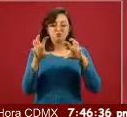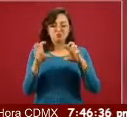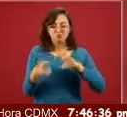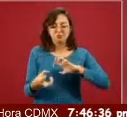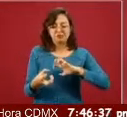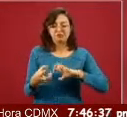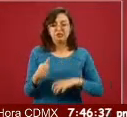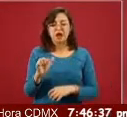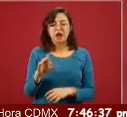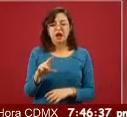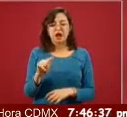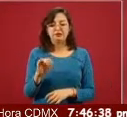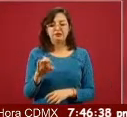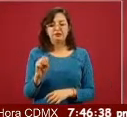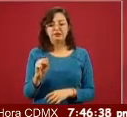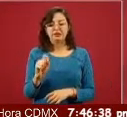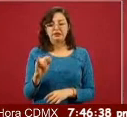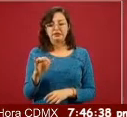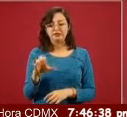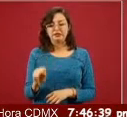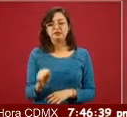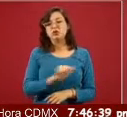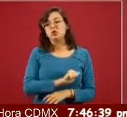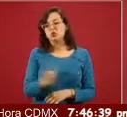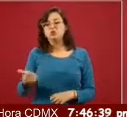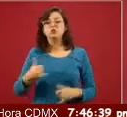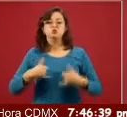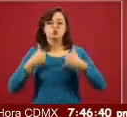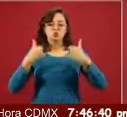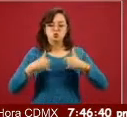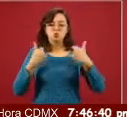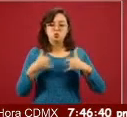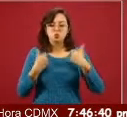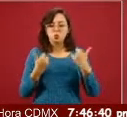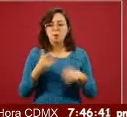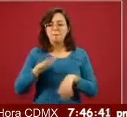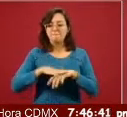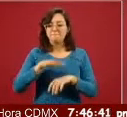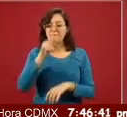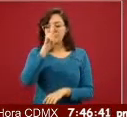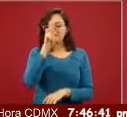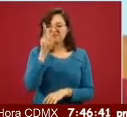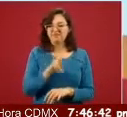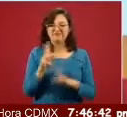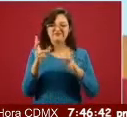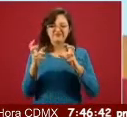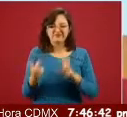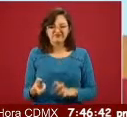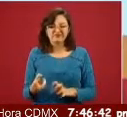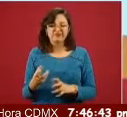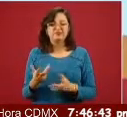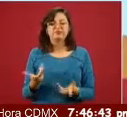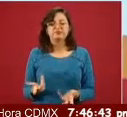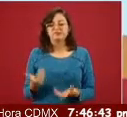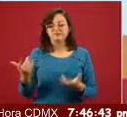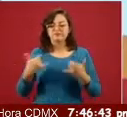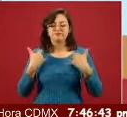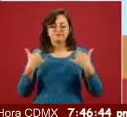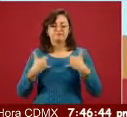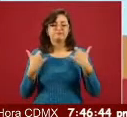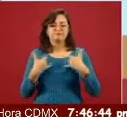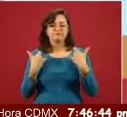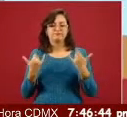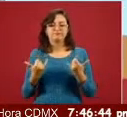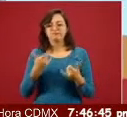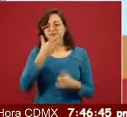Después se extendió a la artritis reumatoide juvenil, que es una forma un poco más agresiva, que como el nombre indica ocurre en los jóvenes,